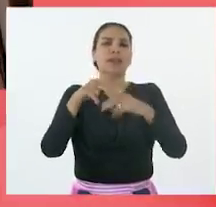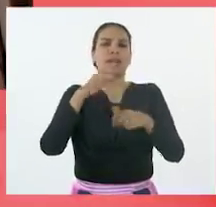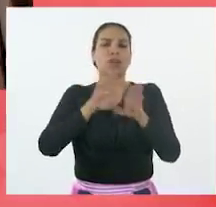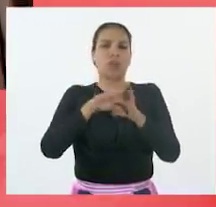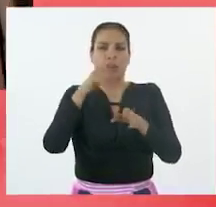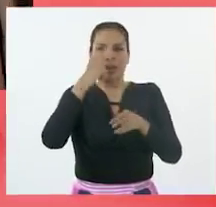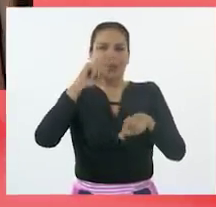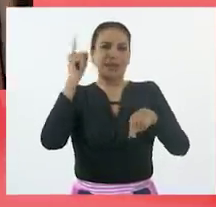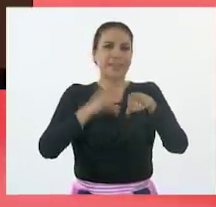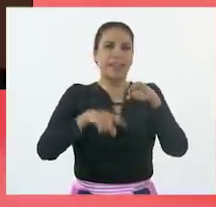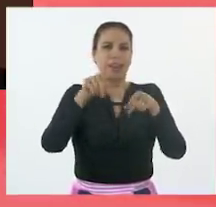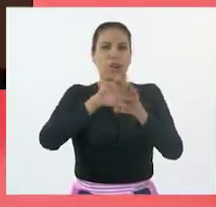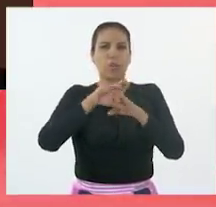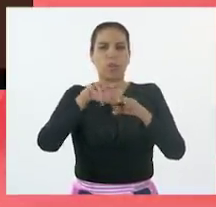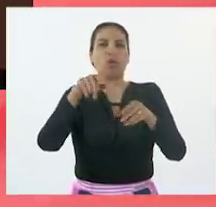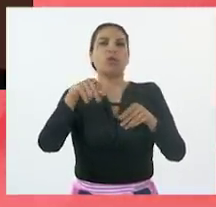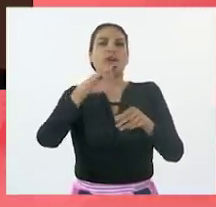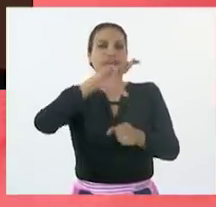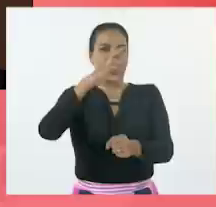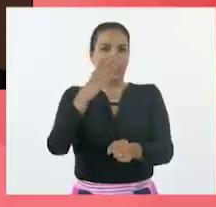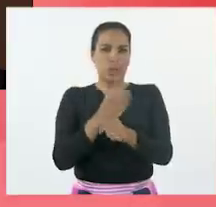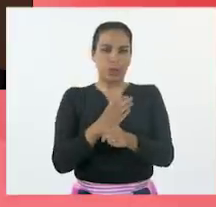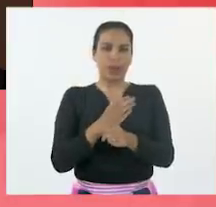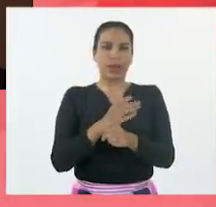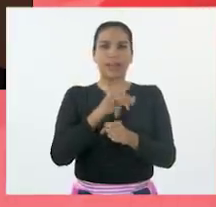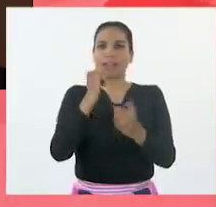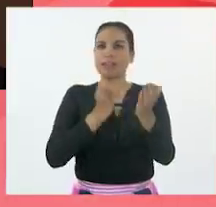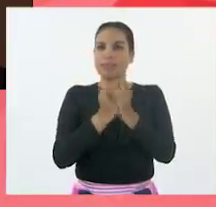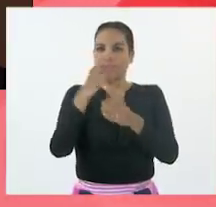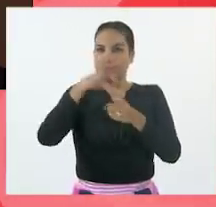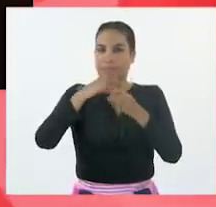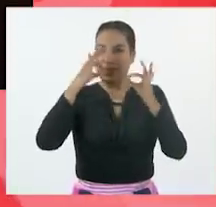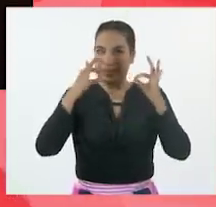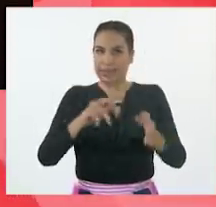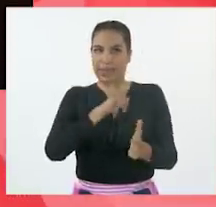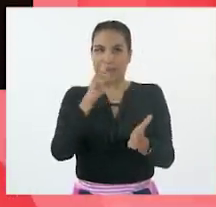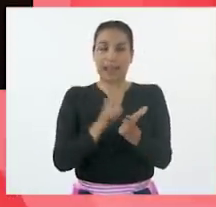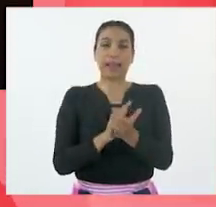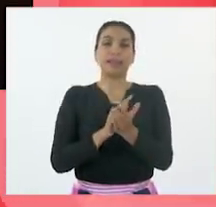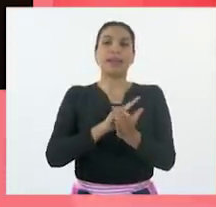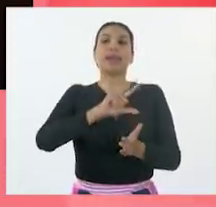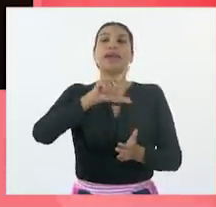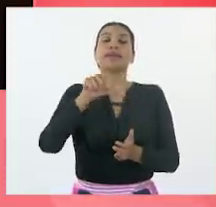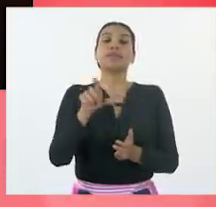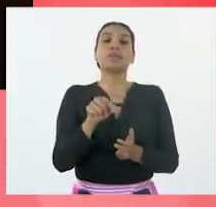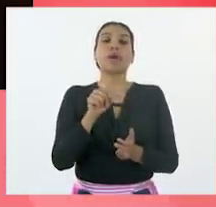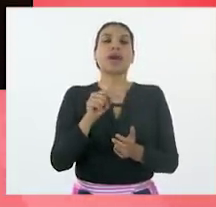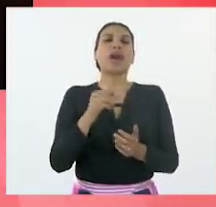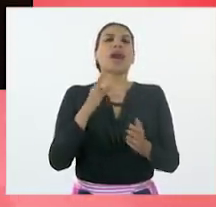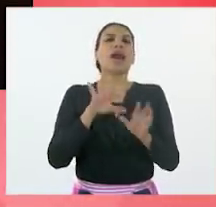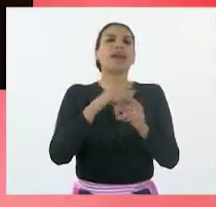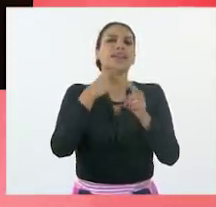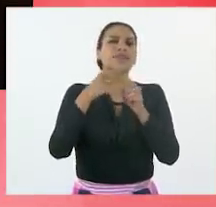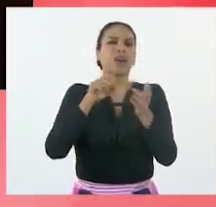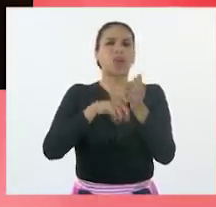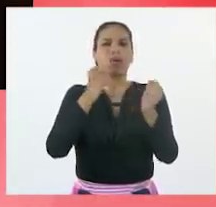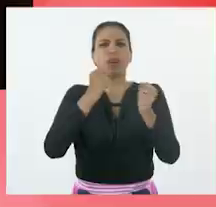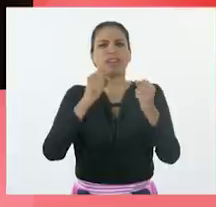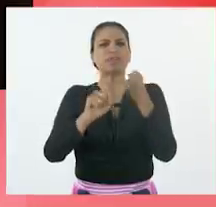destronar a la República, electa legalmente, y que con la fuerza de las